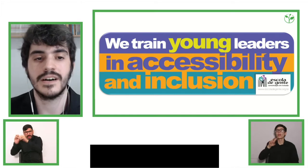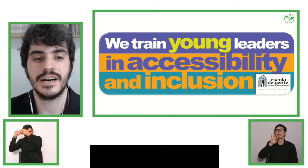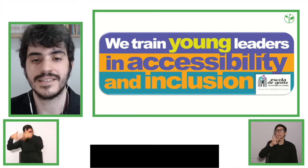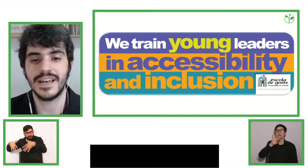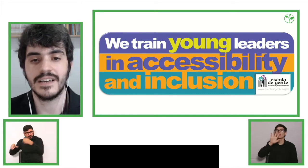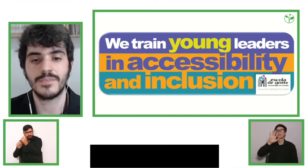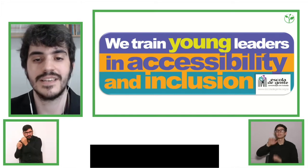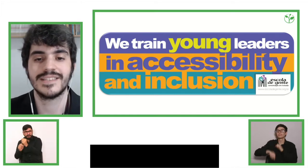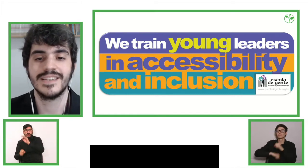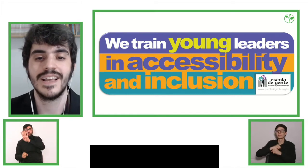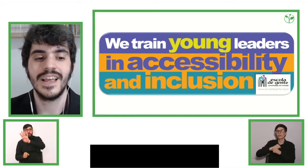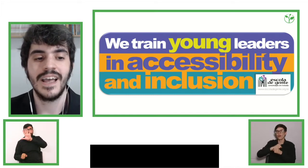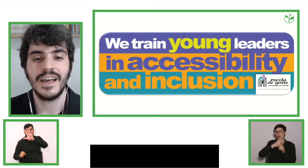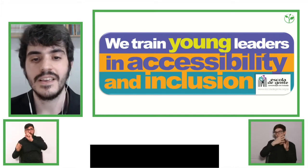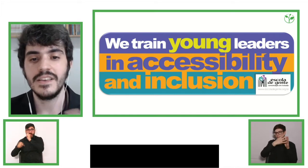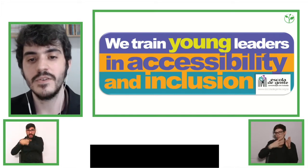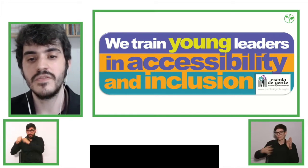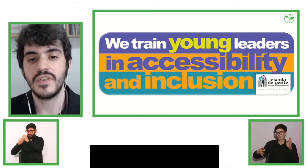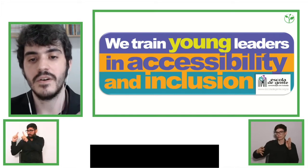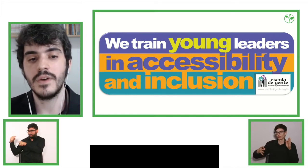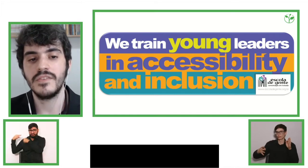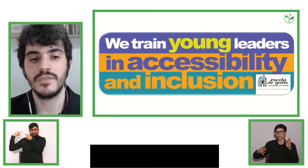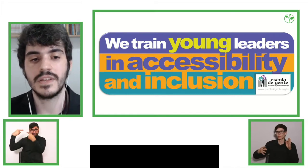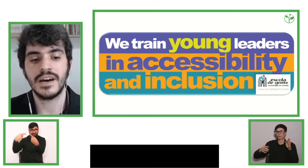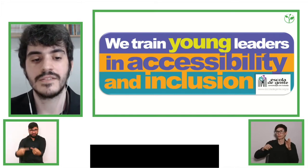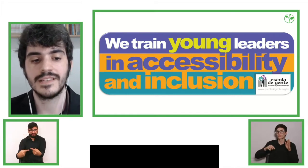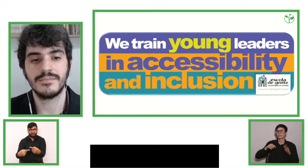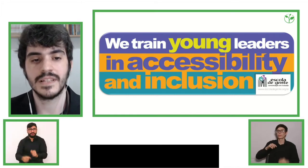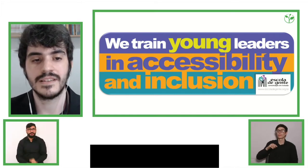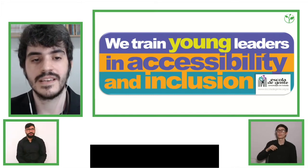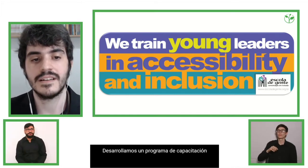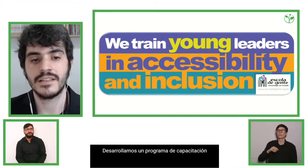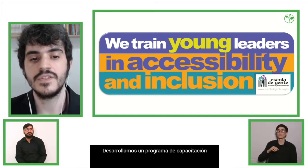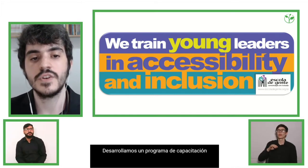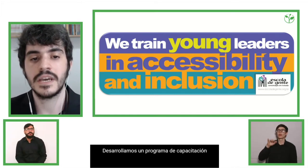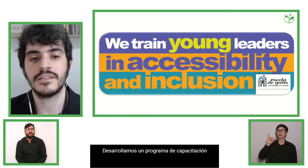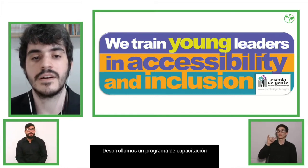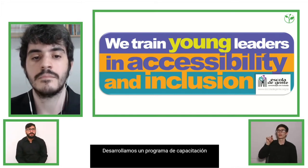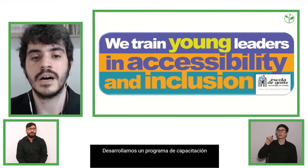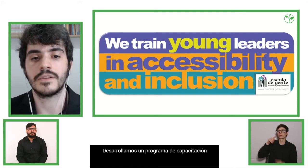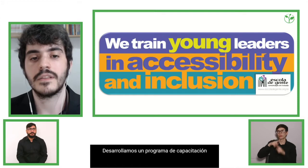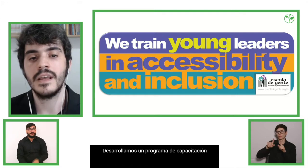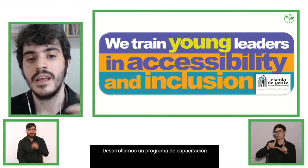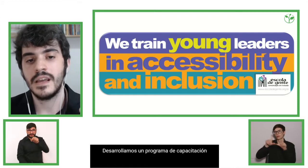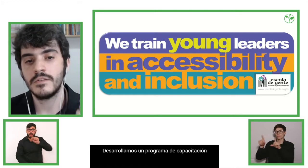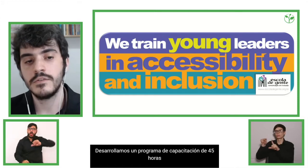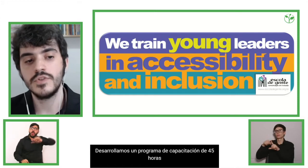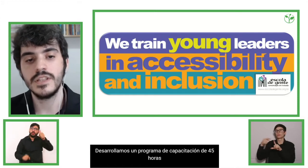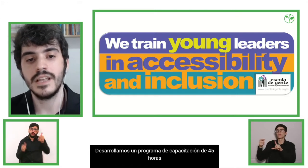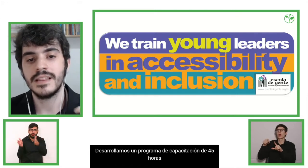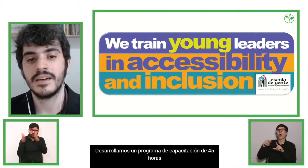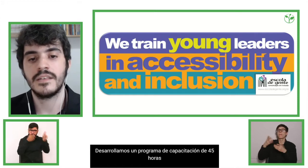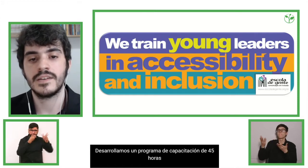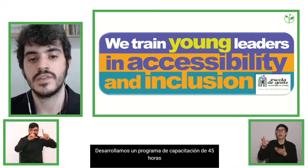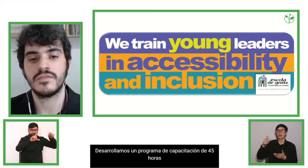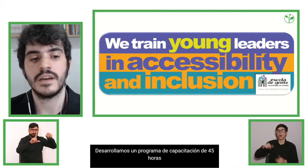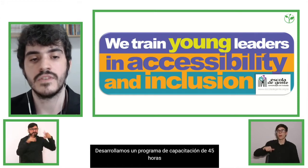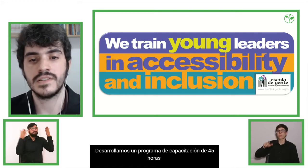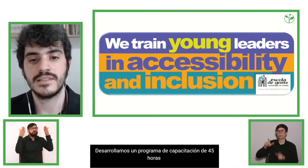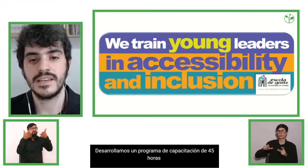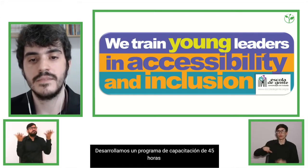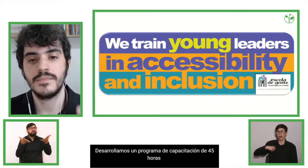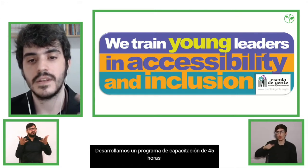45 horas, mueva la diapositiva, jóvenes con y sin